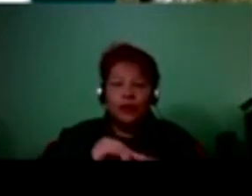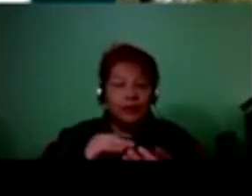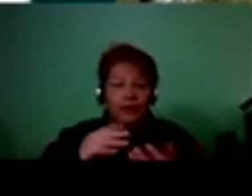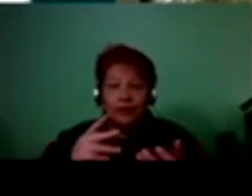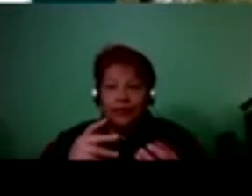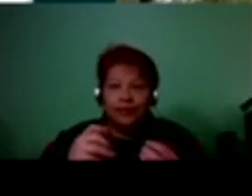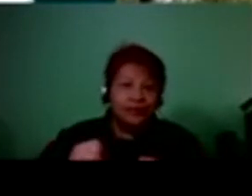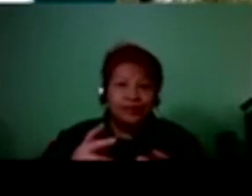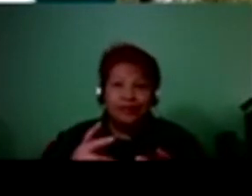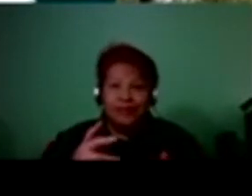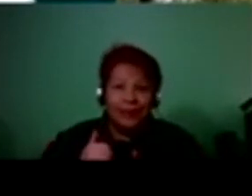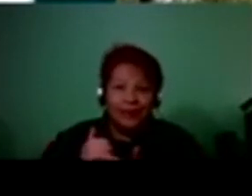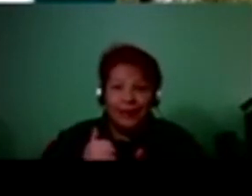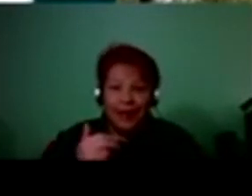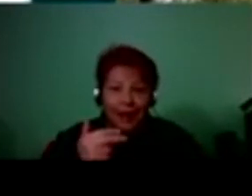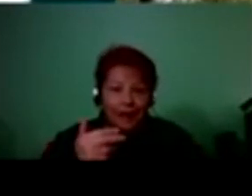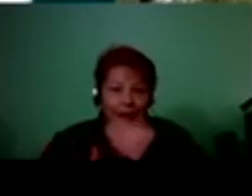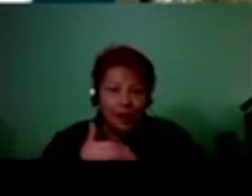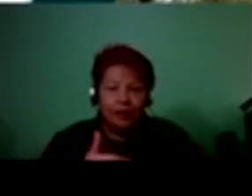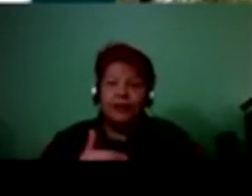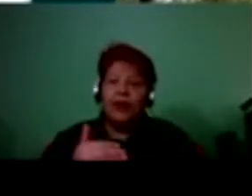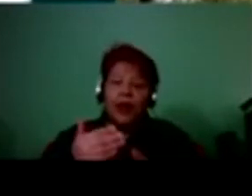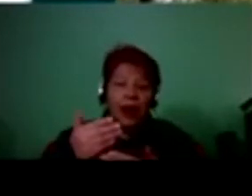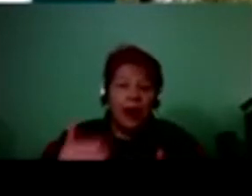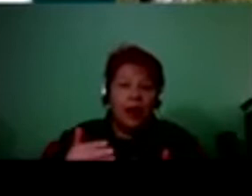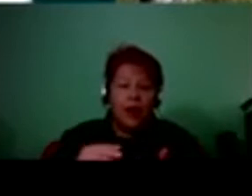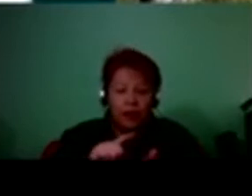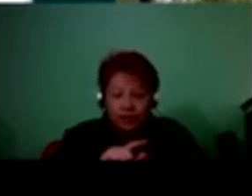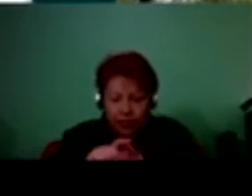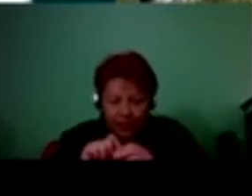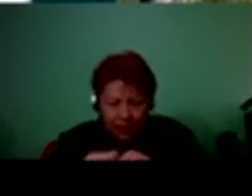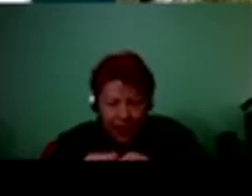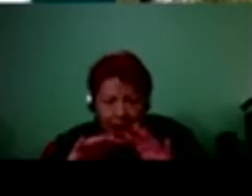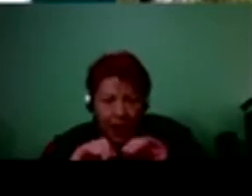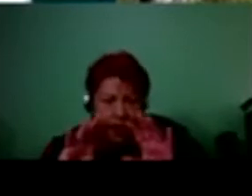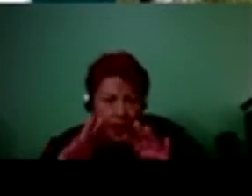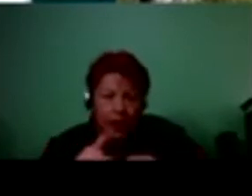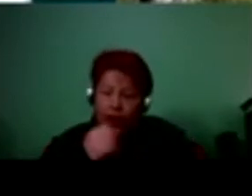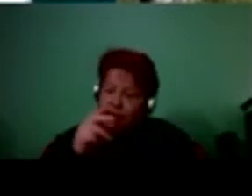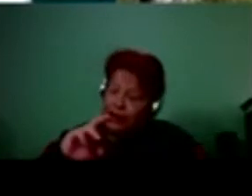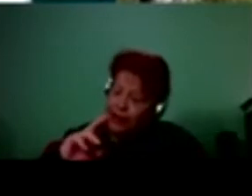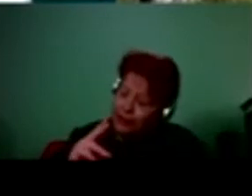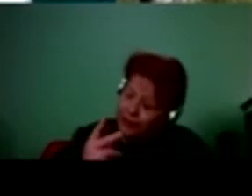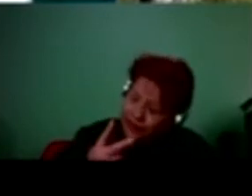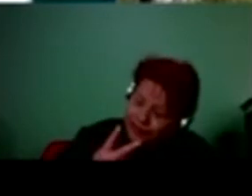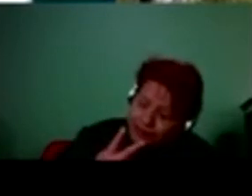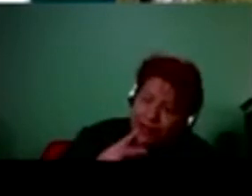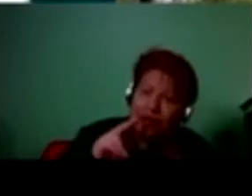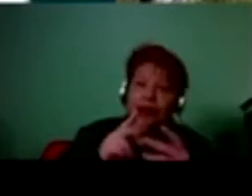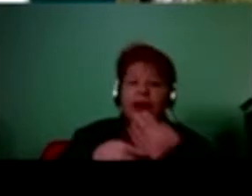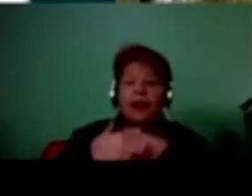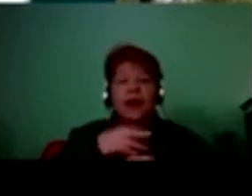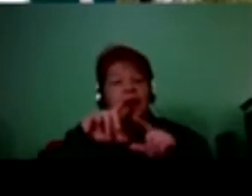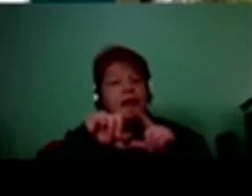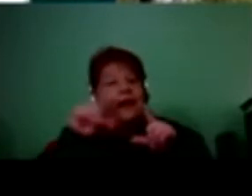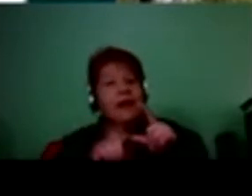este proceso. Es muy importante decir que hoy la transparencia es un triunfo democrático y es un valor de la República. Y ustedes, como